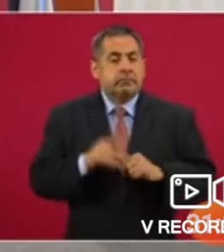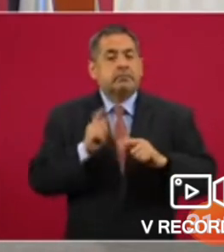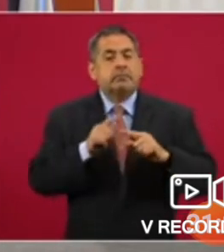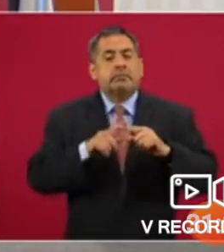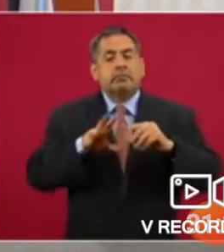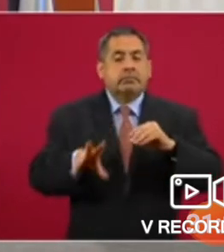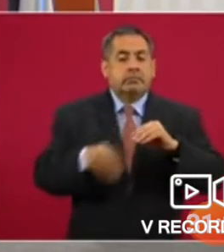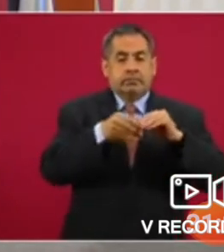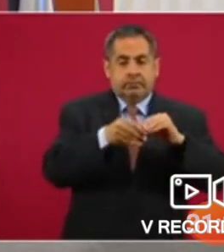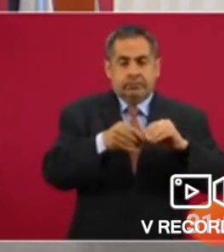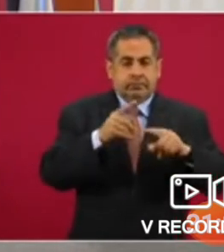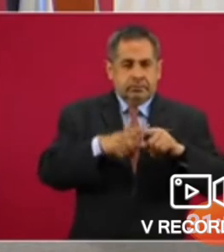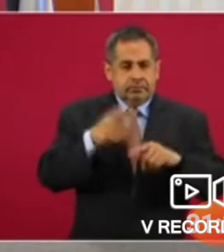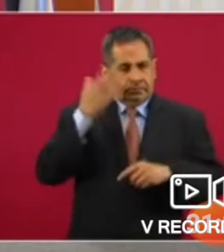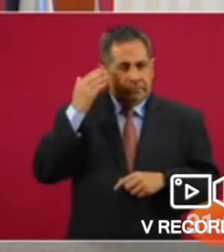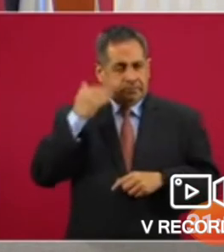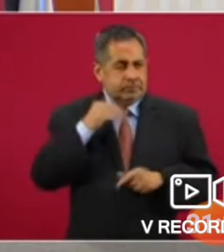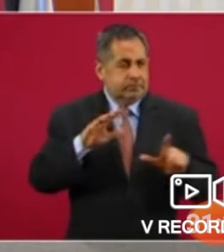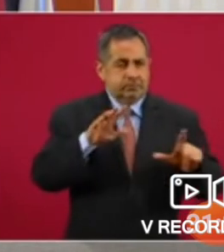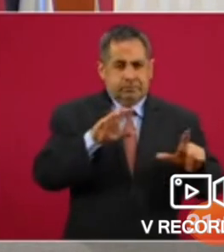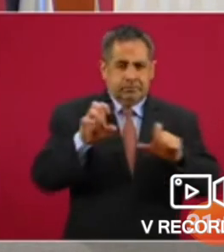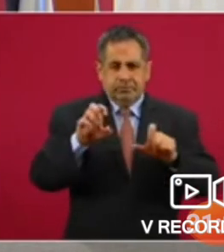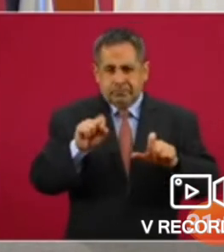ahora. Teníamos los